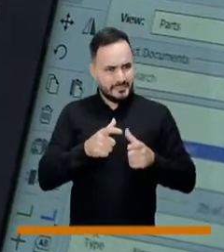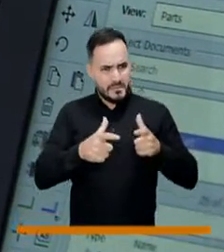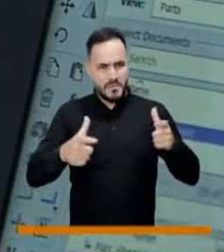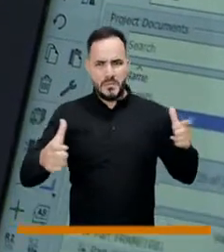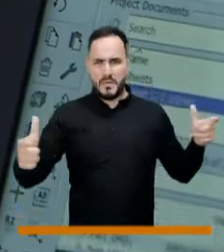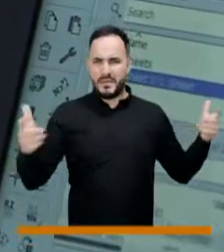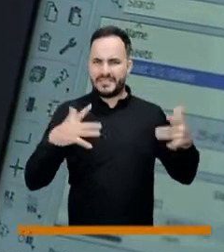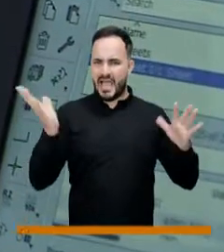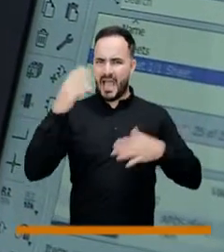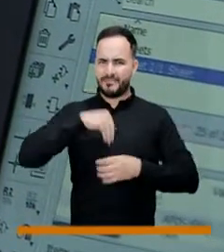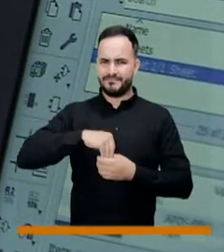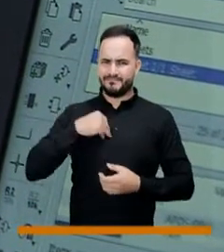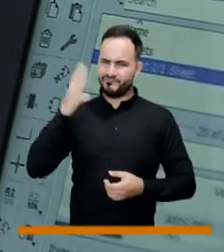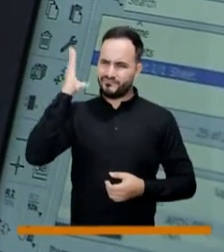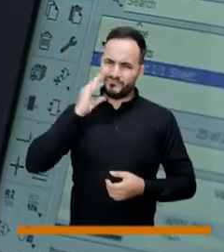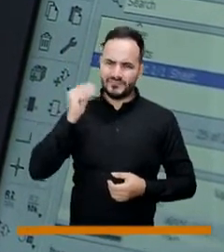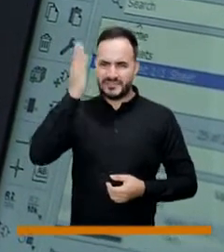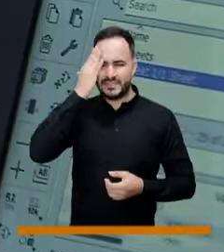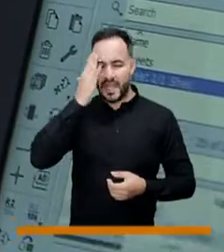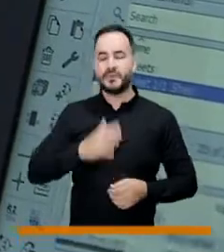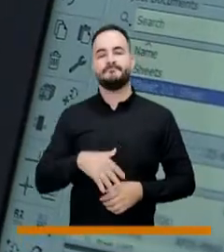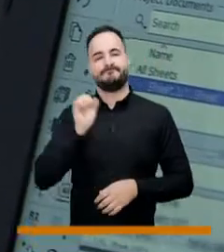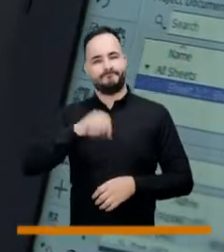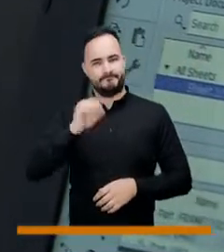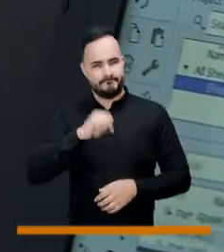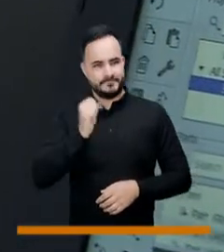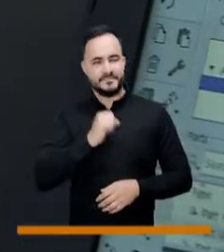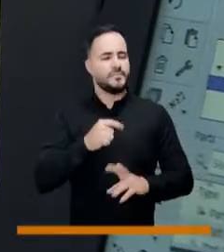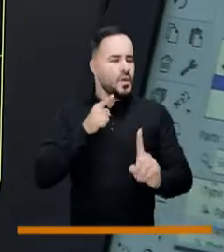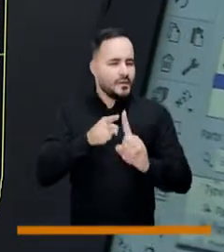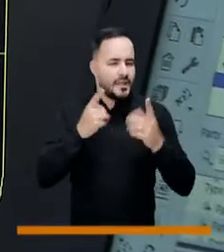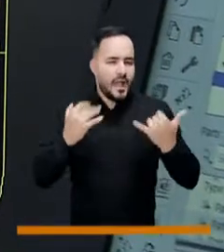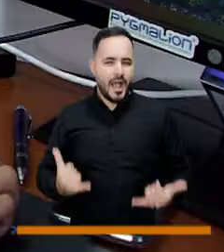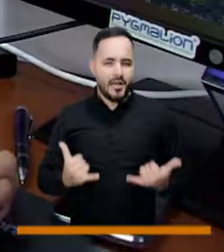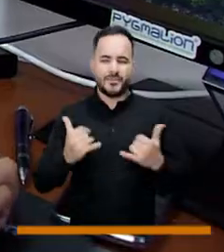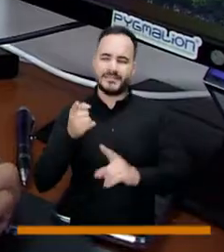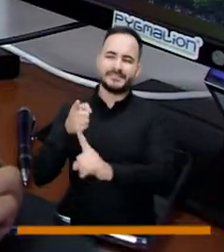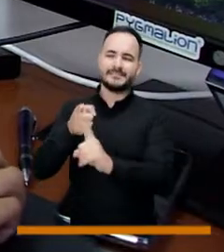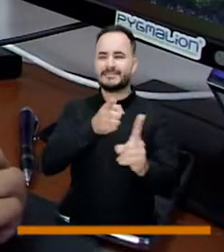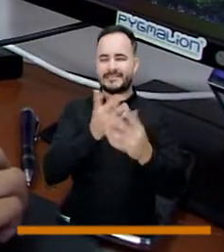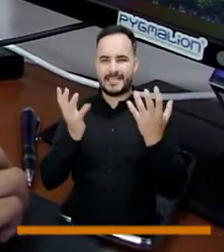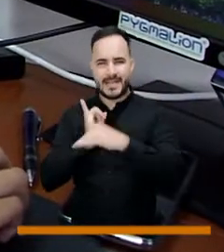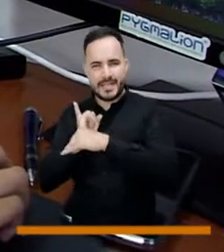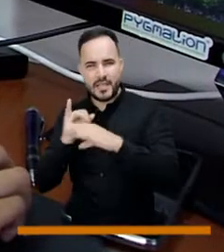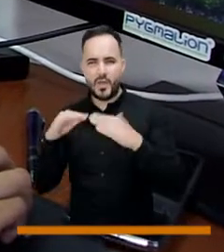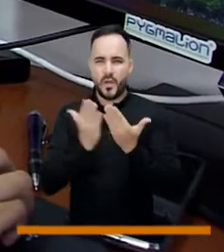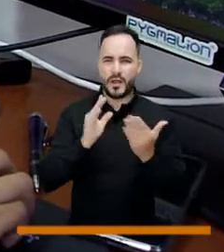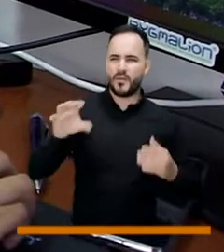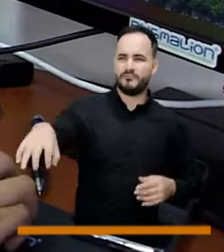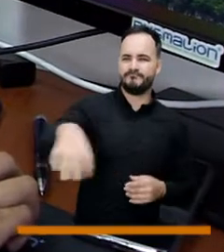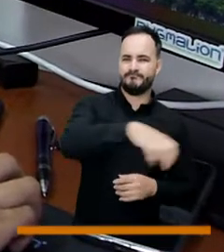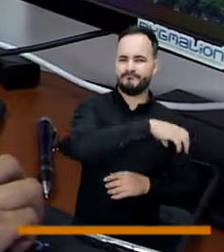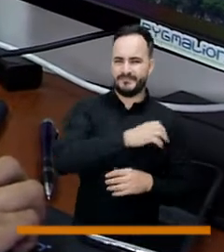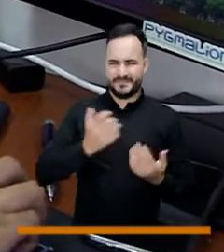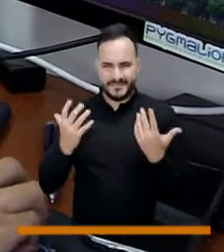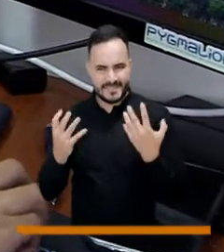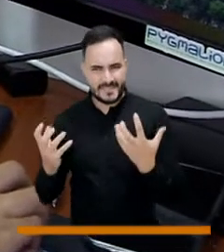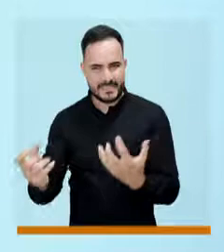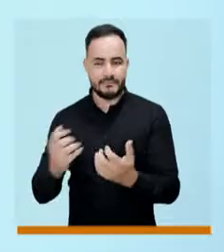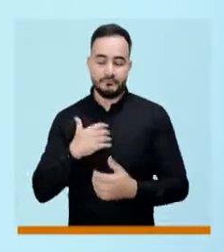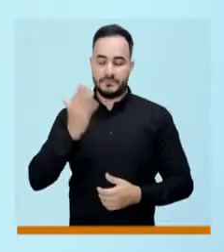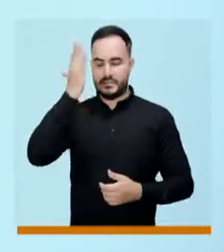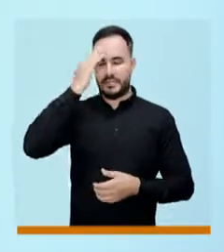Y estamos logrando llegar a los colegios, estamos logrando llegar a las escuelas, y Medellín es una